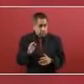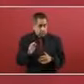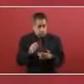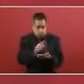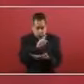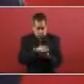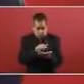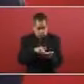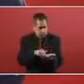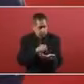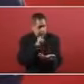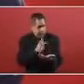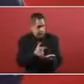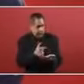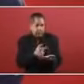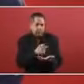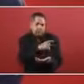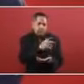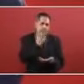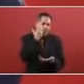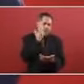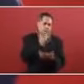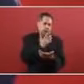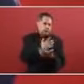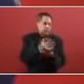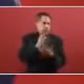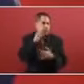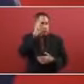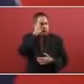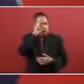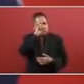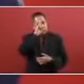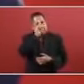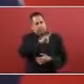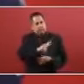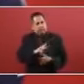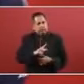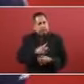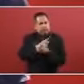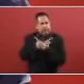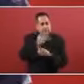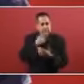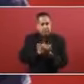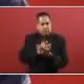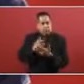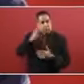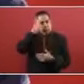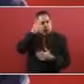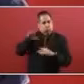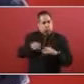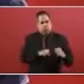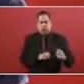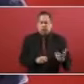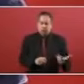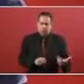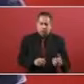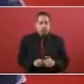ilegal, sí es inmoral. Eso, nada más. Lo otro que preguntaste al